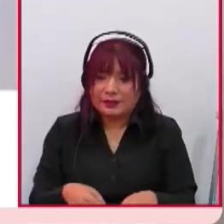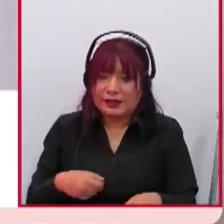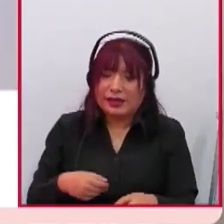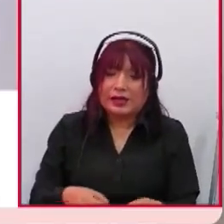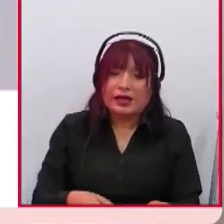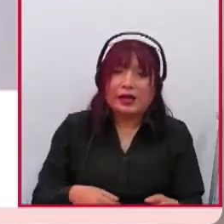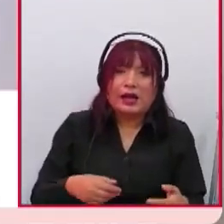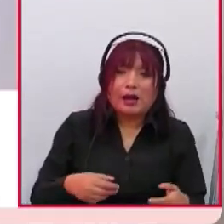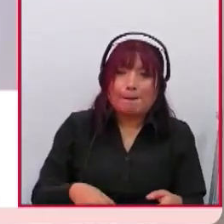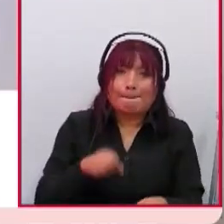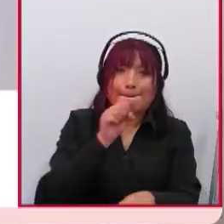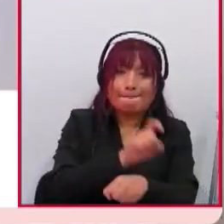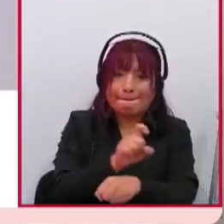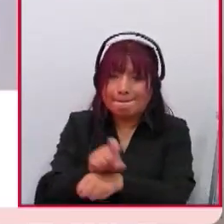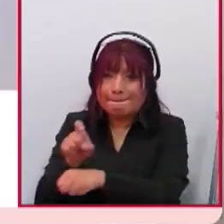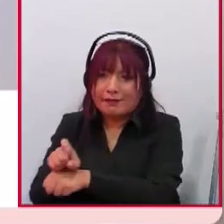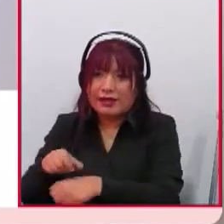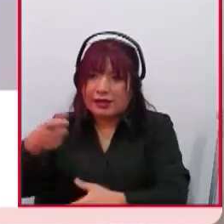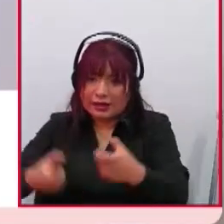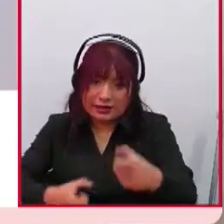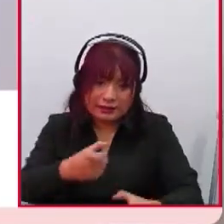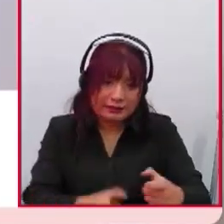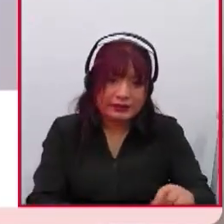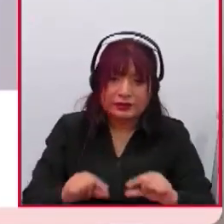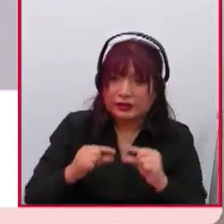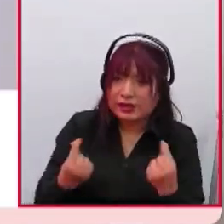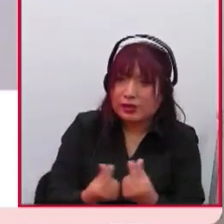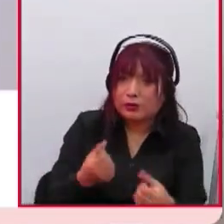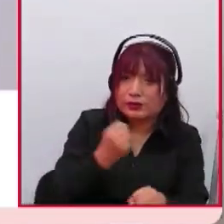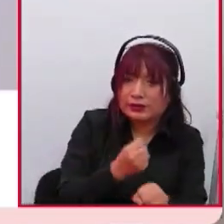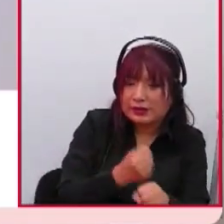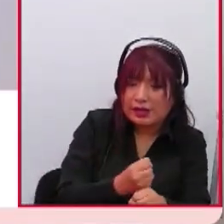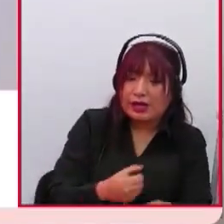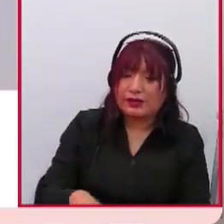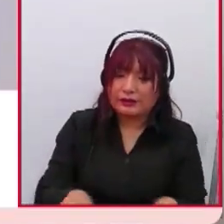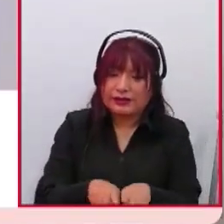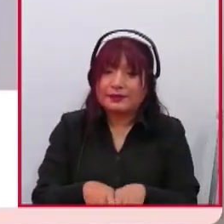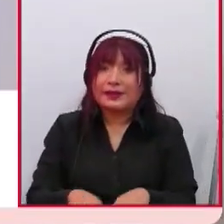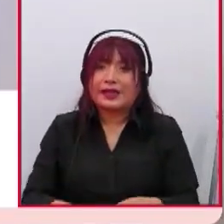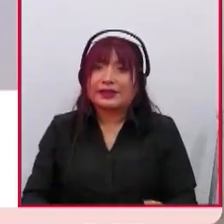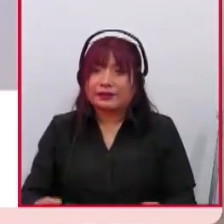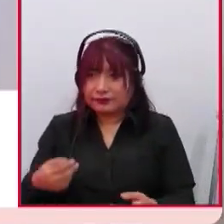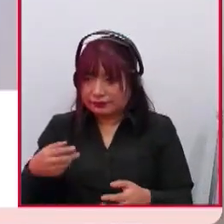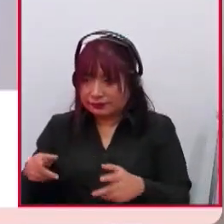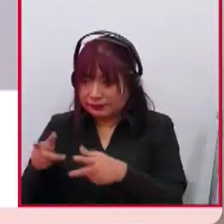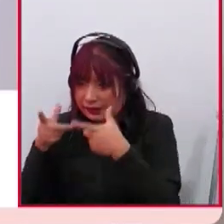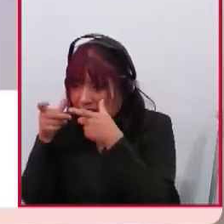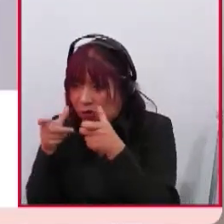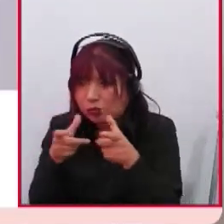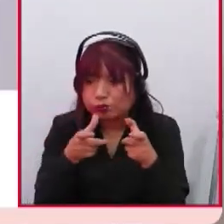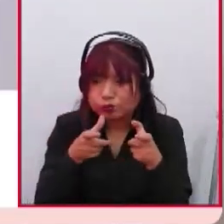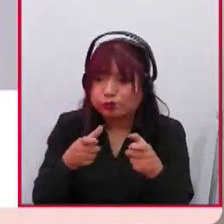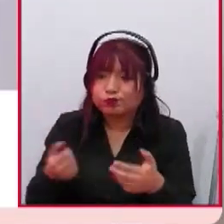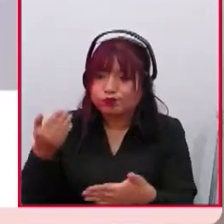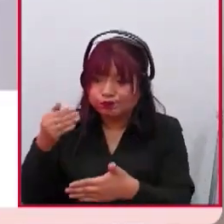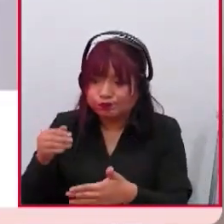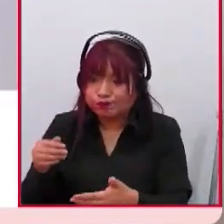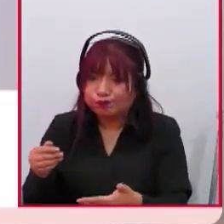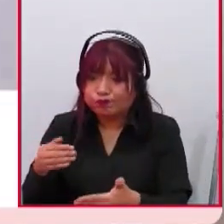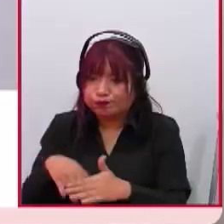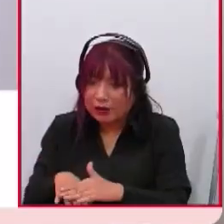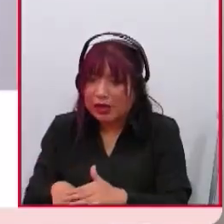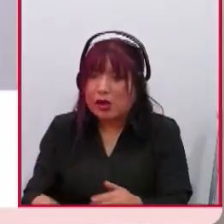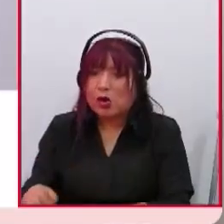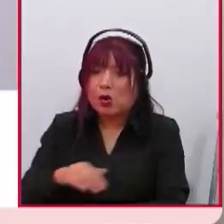el proceso en campo y el involucramiento desde la etapa de construcción. Entonces, generalmente las compañías